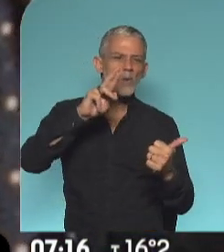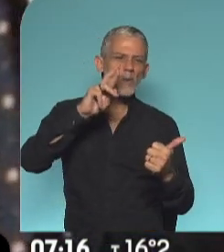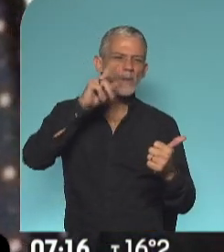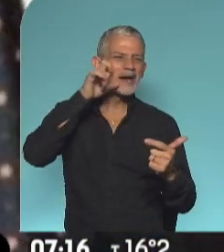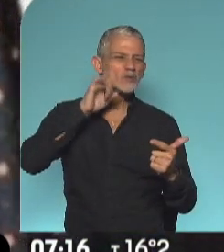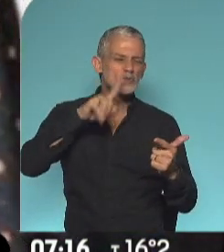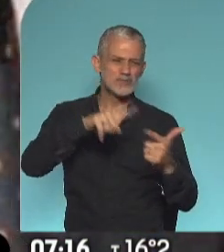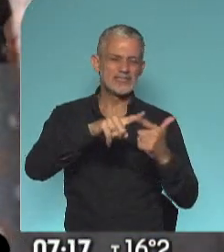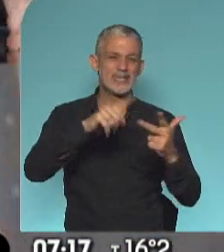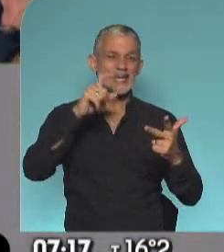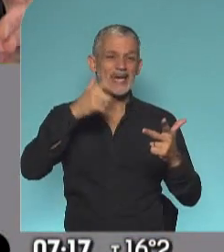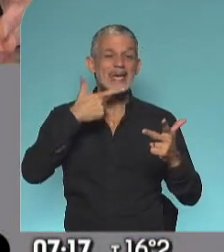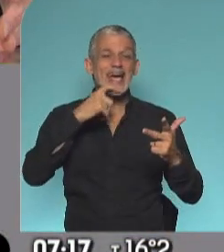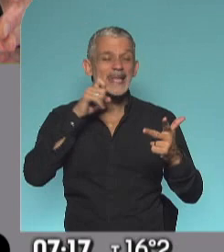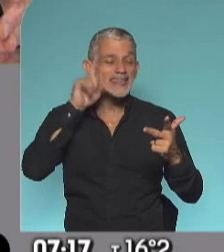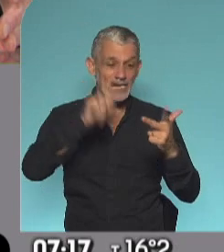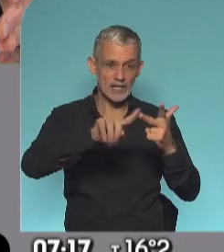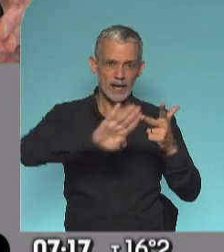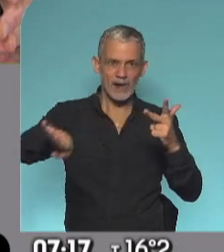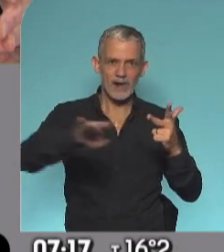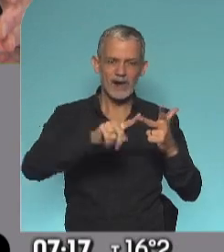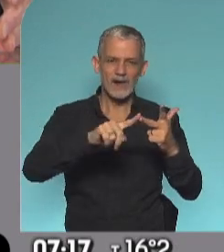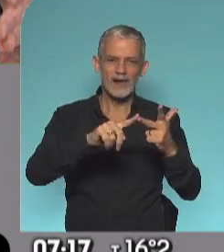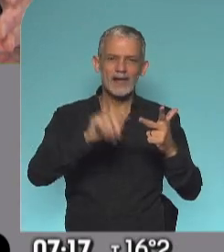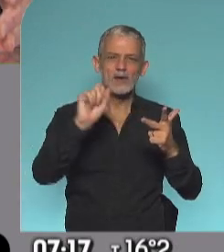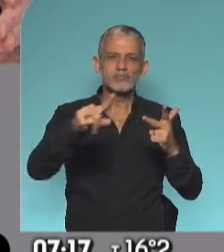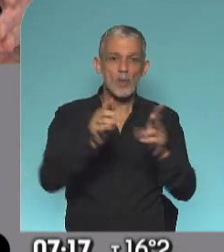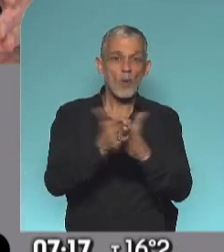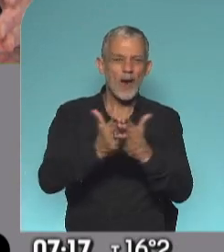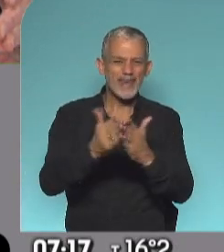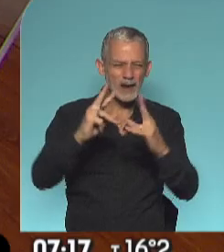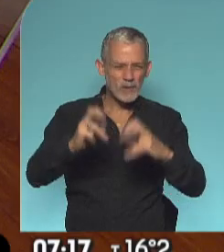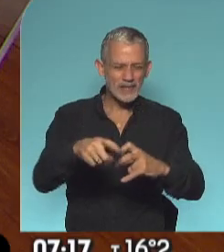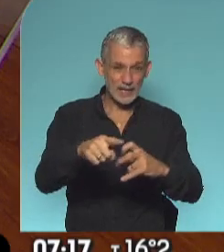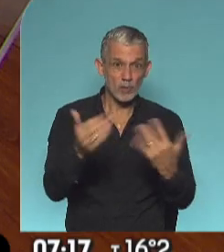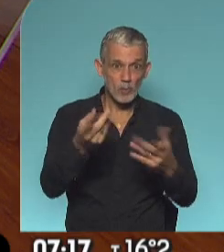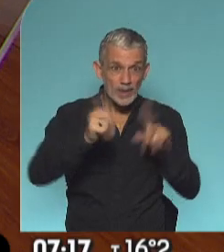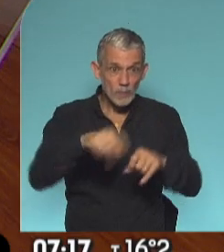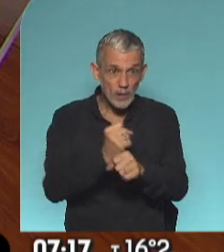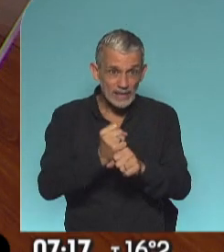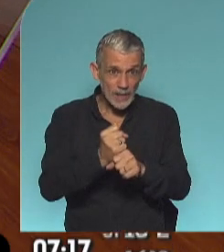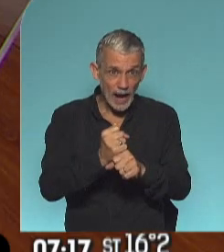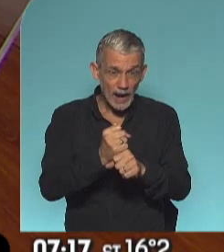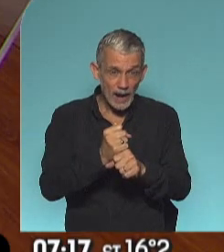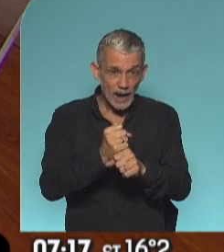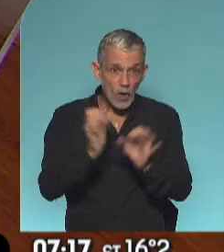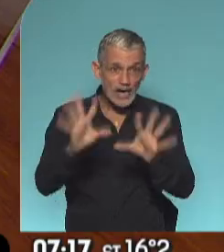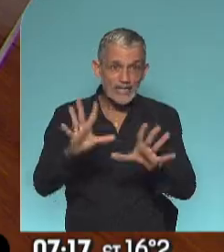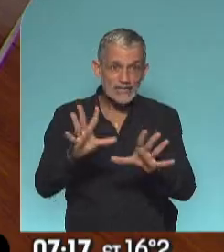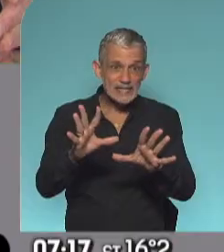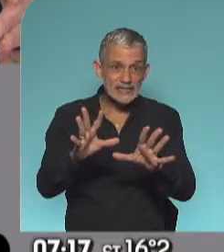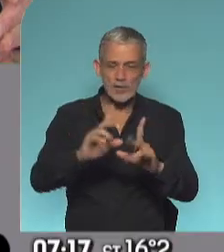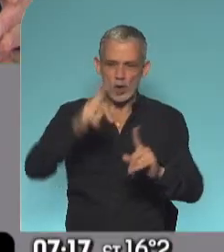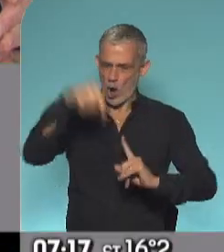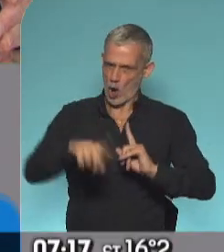Cámara Federal, y Castelli, juez del tribunal que tiene la causa Cuadernos. ¿Pero pueden volver a sus lugares, es decir, pueden volver a trabajar a sus lugares? No